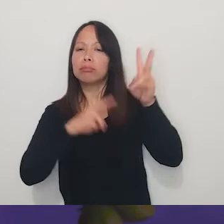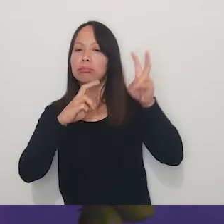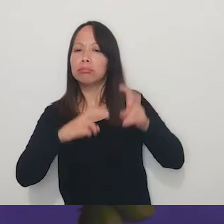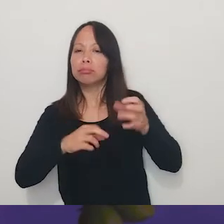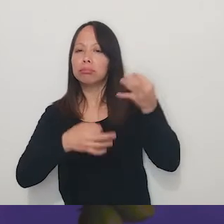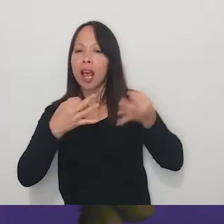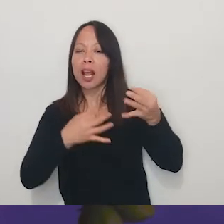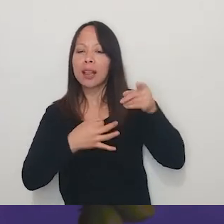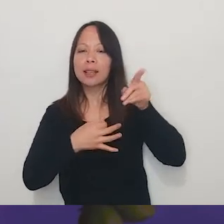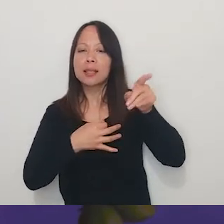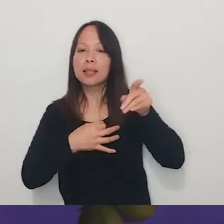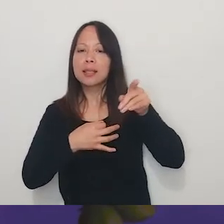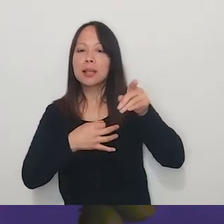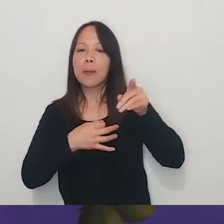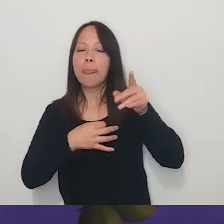voy a un estudio